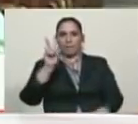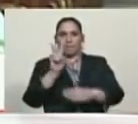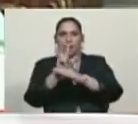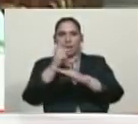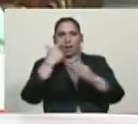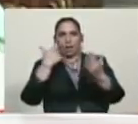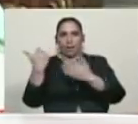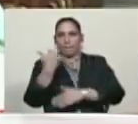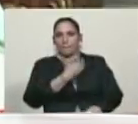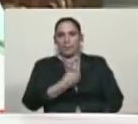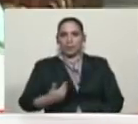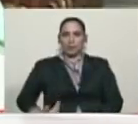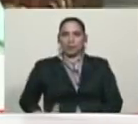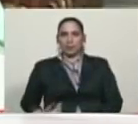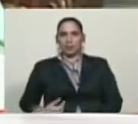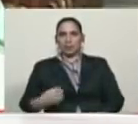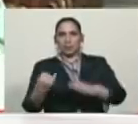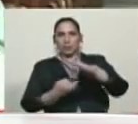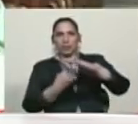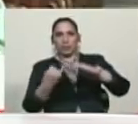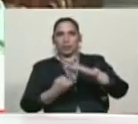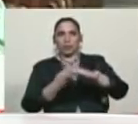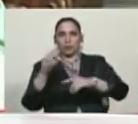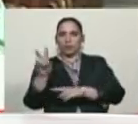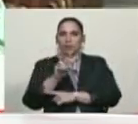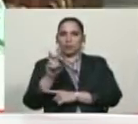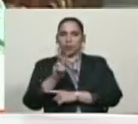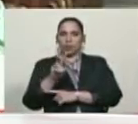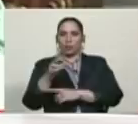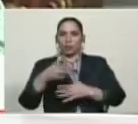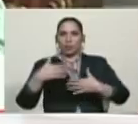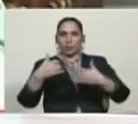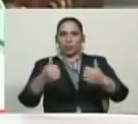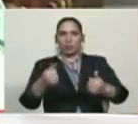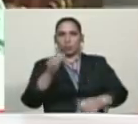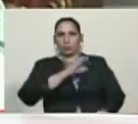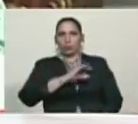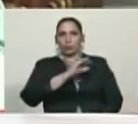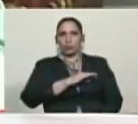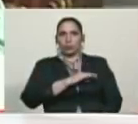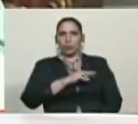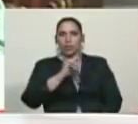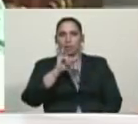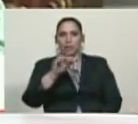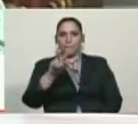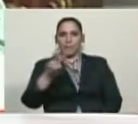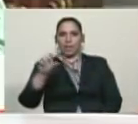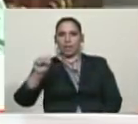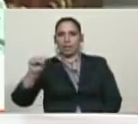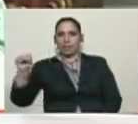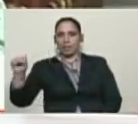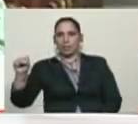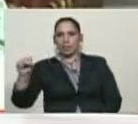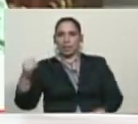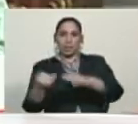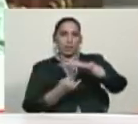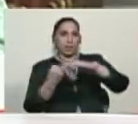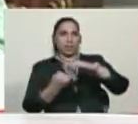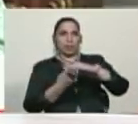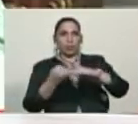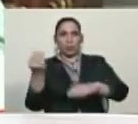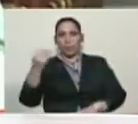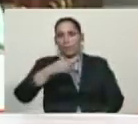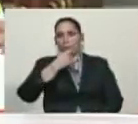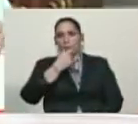presidenta del instituto venezolano de los seguros sociales el instituto más bonito que tiene esta patria